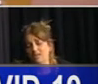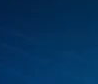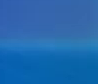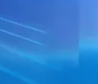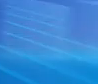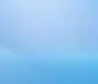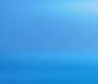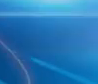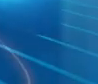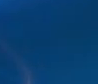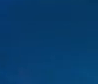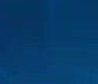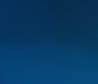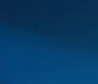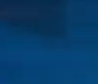salud de todos